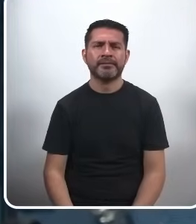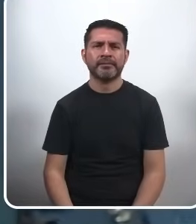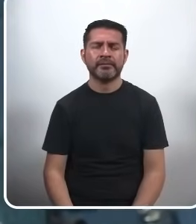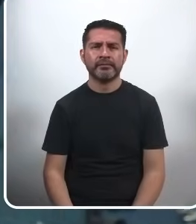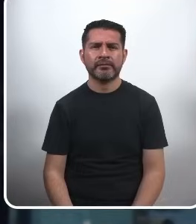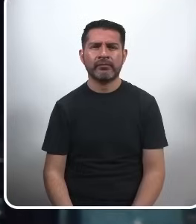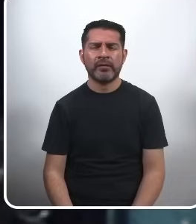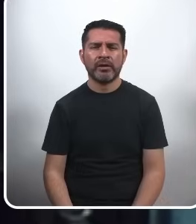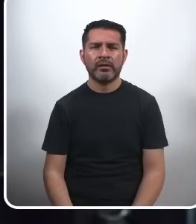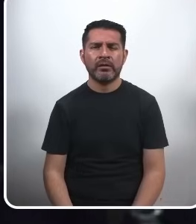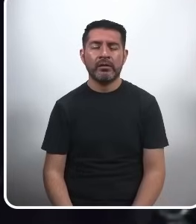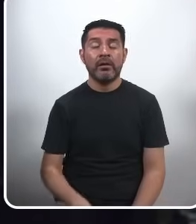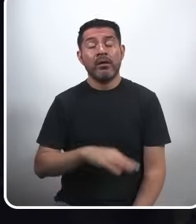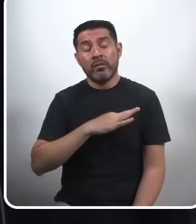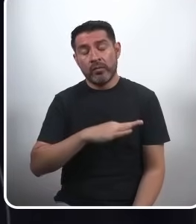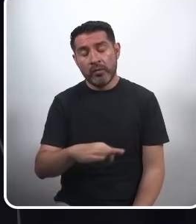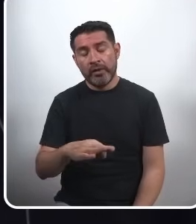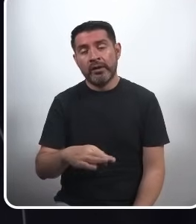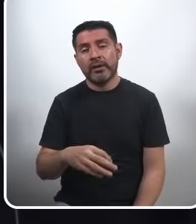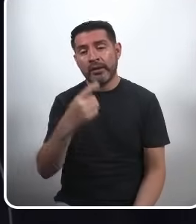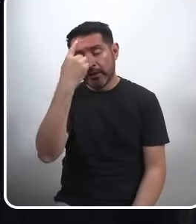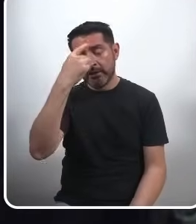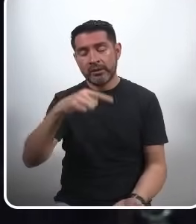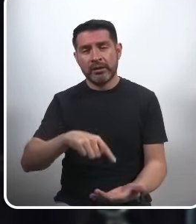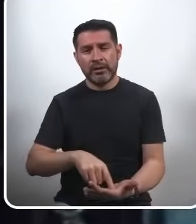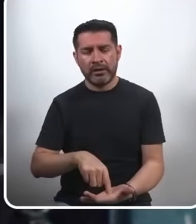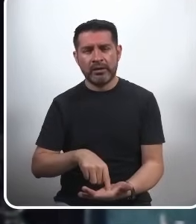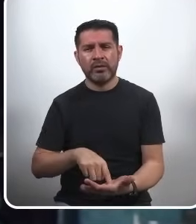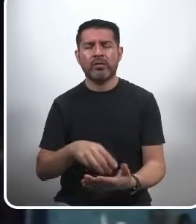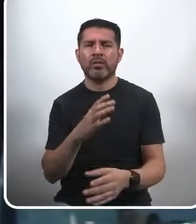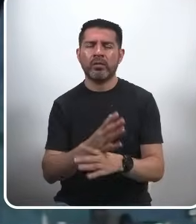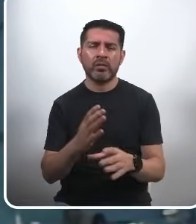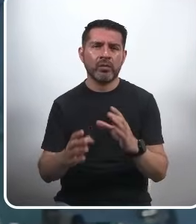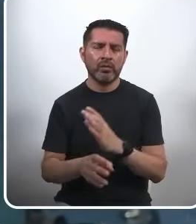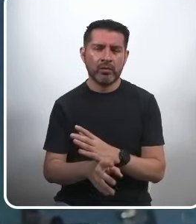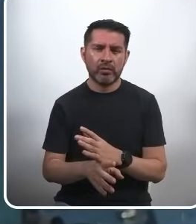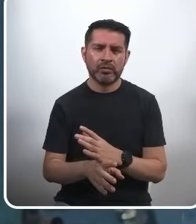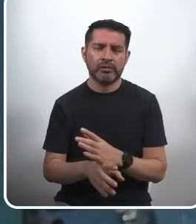o cosas falsas de un miembro de tu familia, o cosas falsas de Dios.